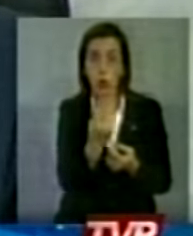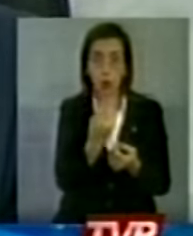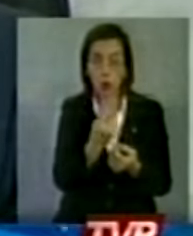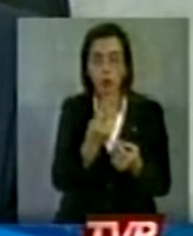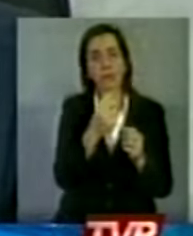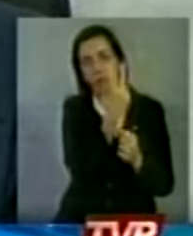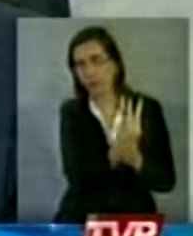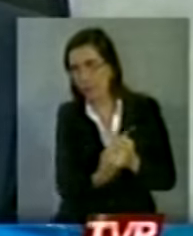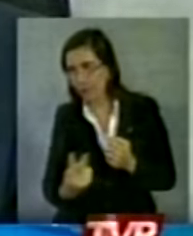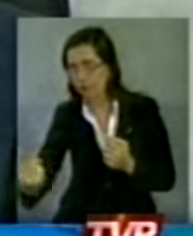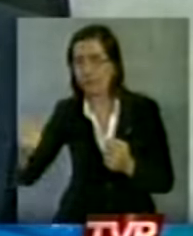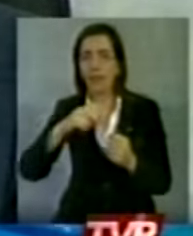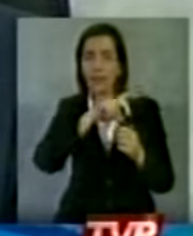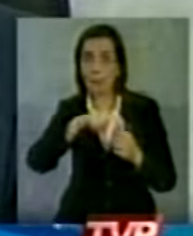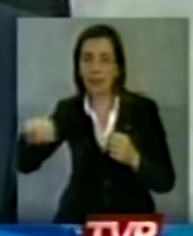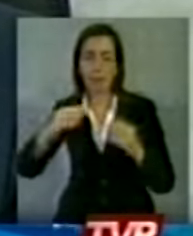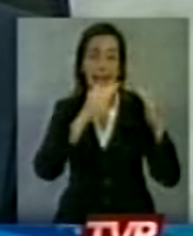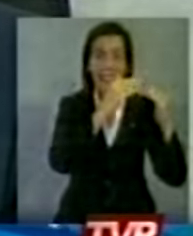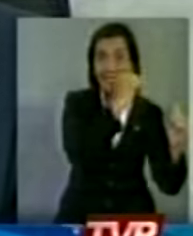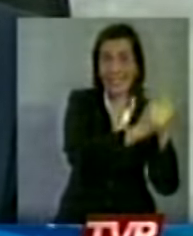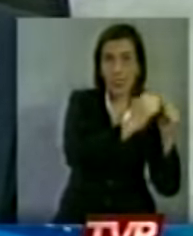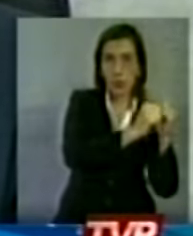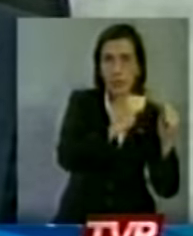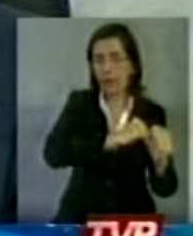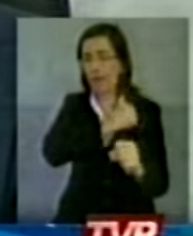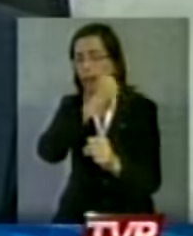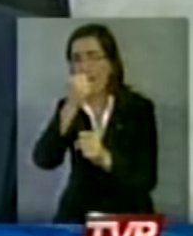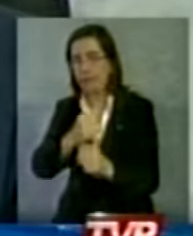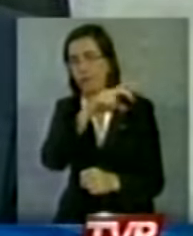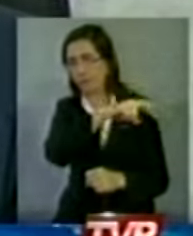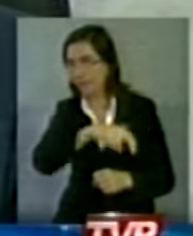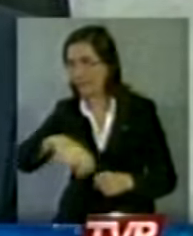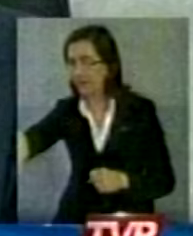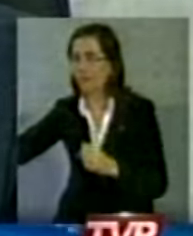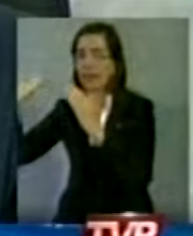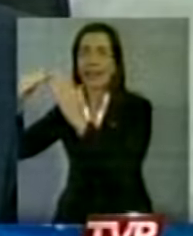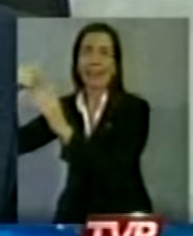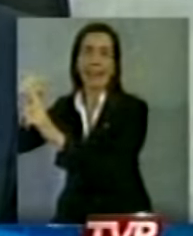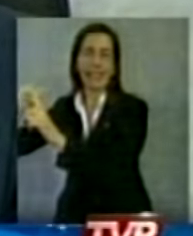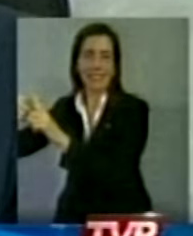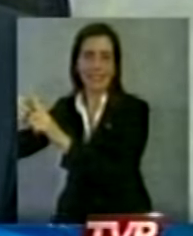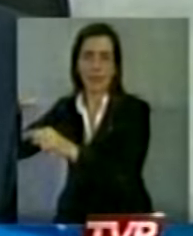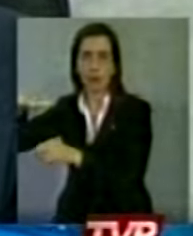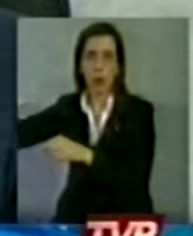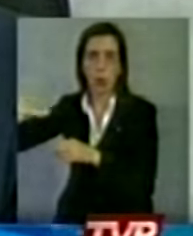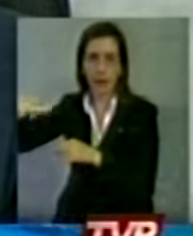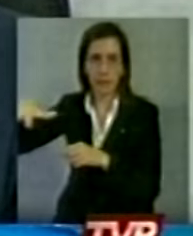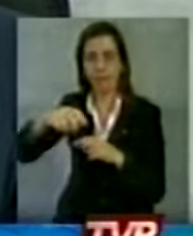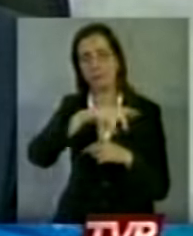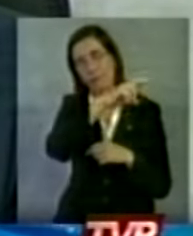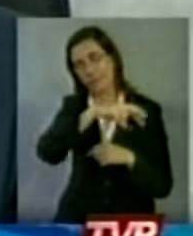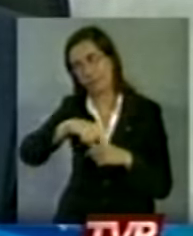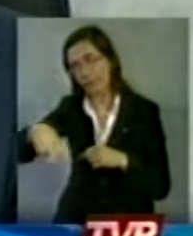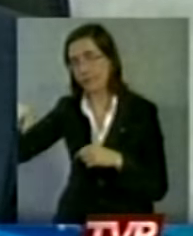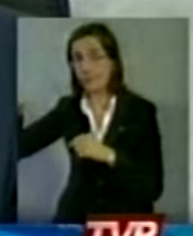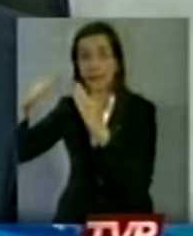se dirigieron desde la casa de doña Francisca Bazán de Laguna, acondicionada para la ocasión, a